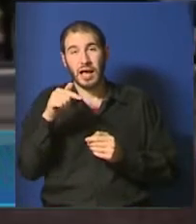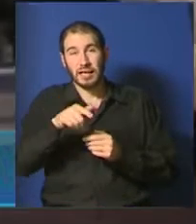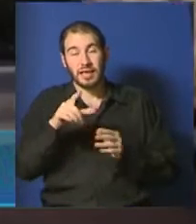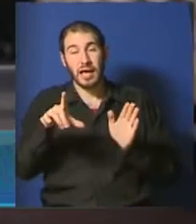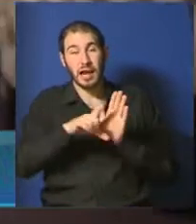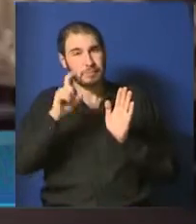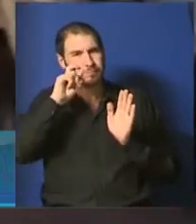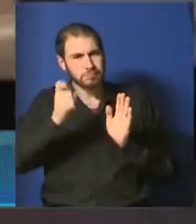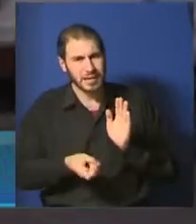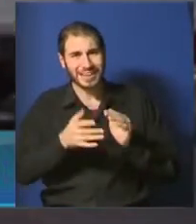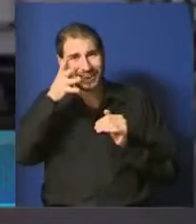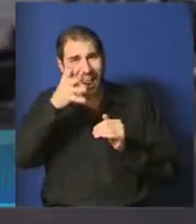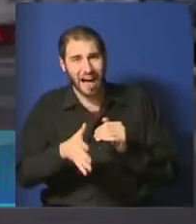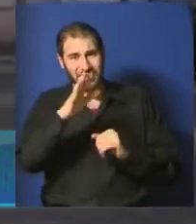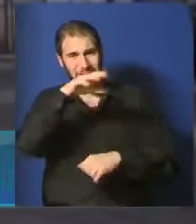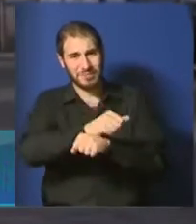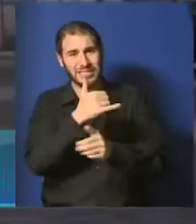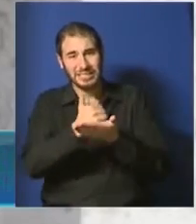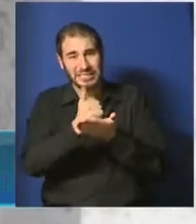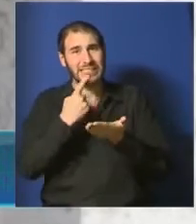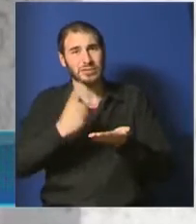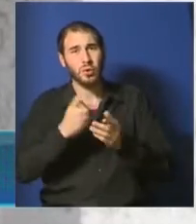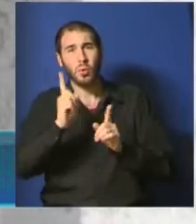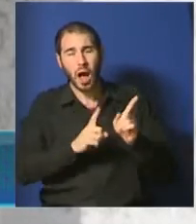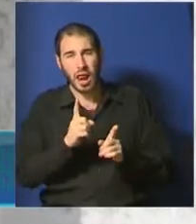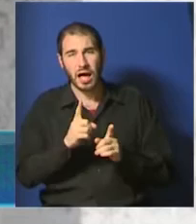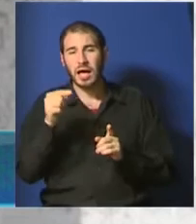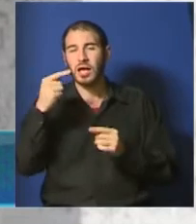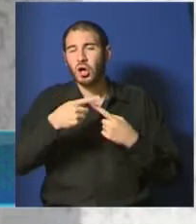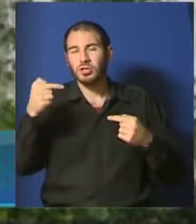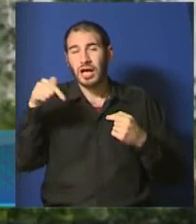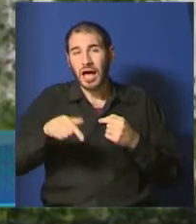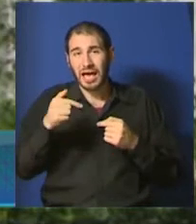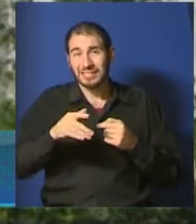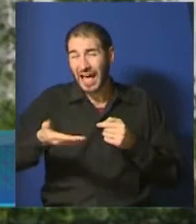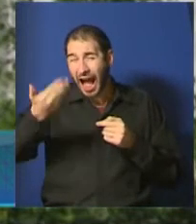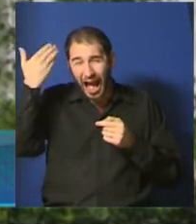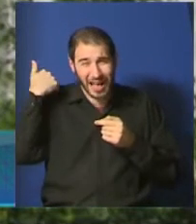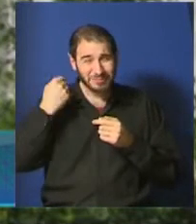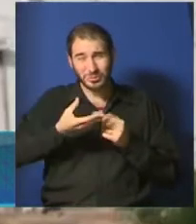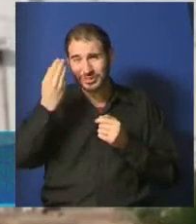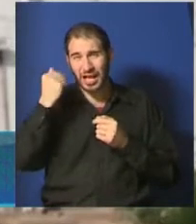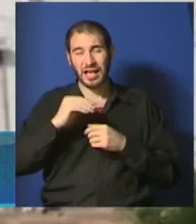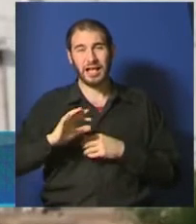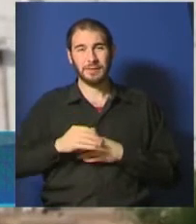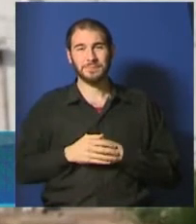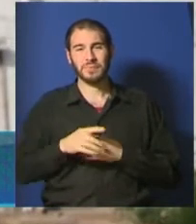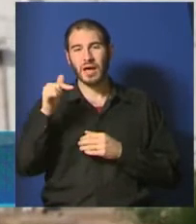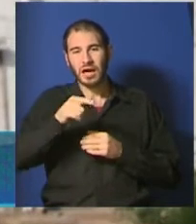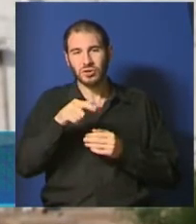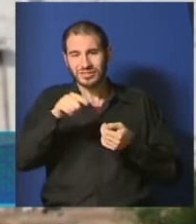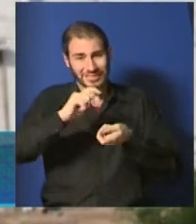cometido delitos graves encerradas esperando su sentencia es una cuestión que viene de vieja data, es decir, esto no lo